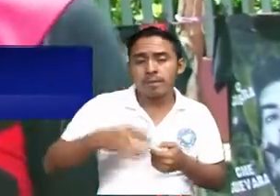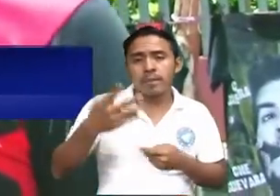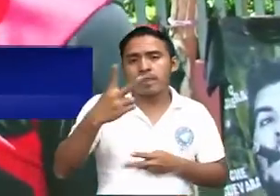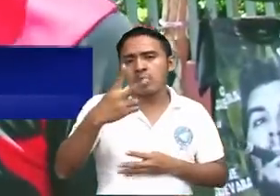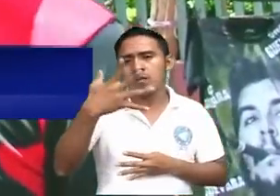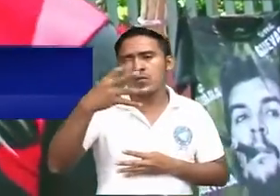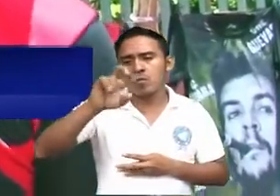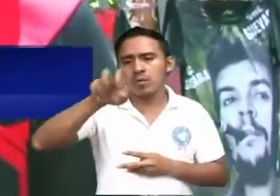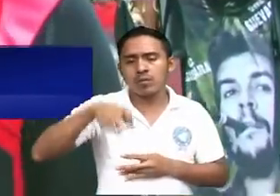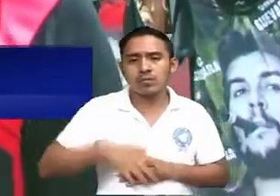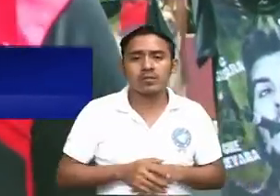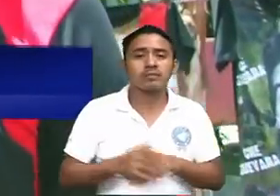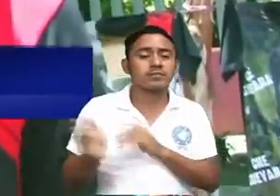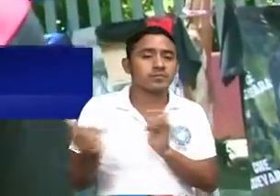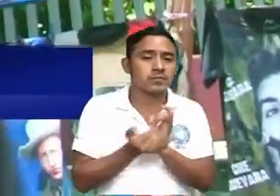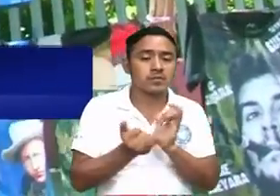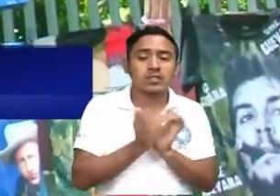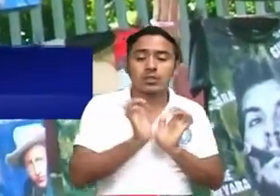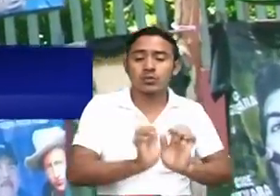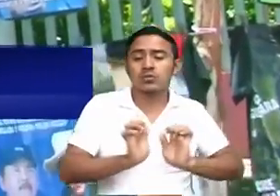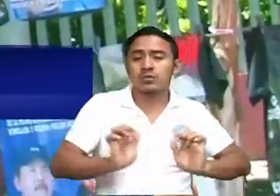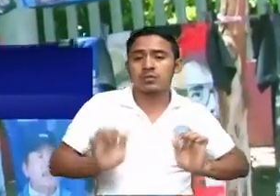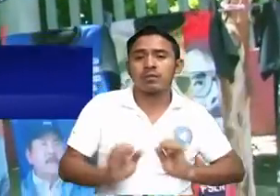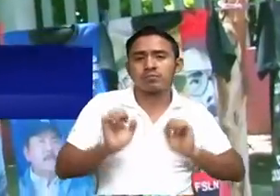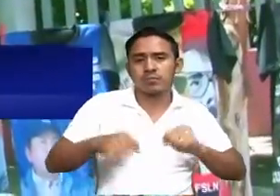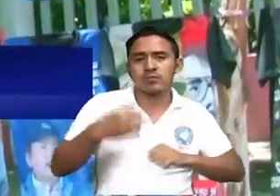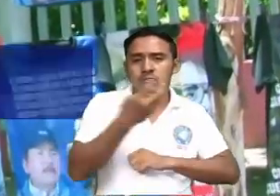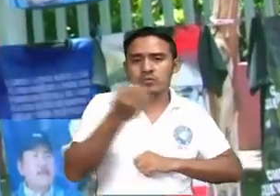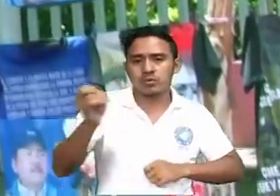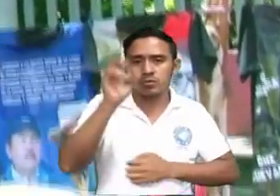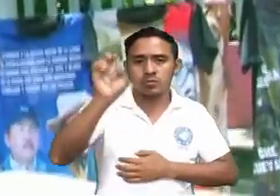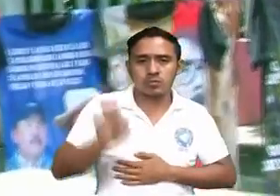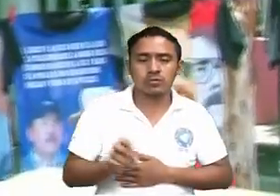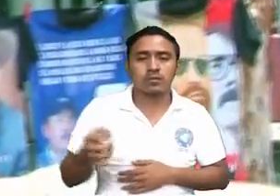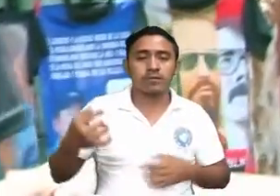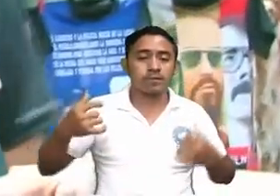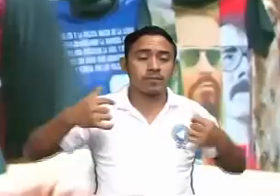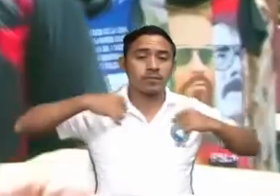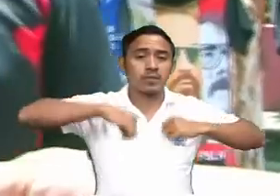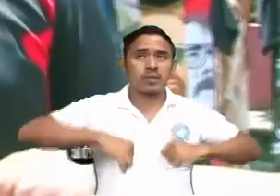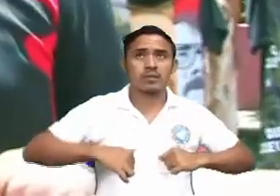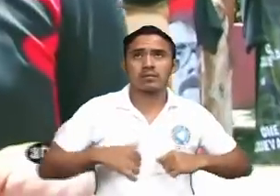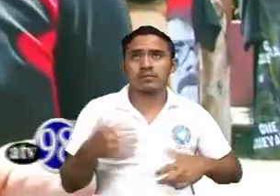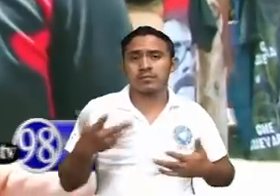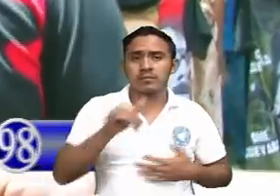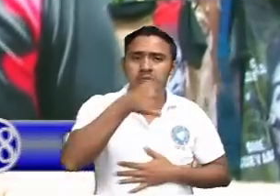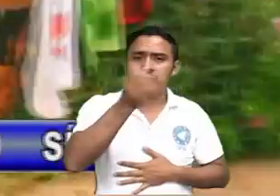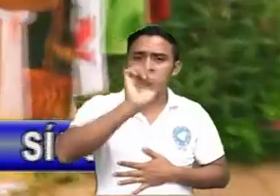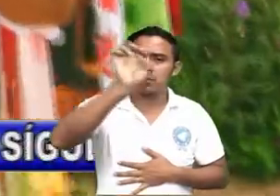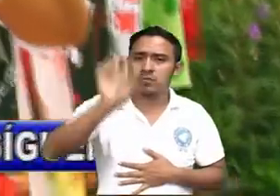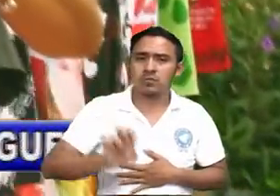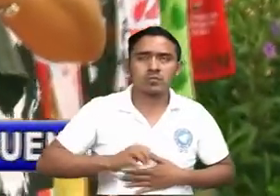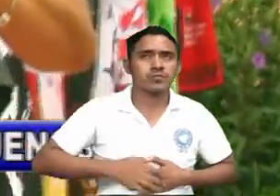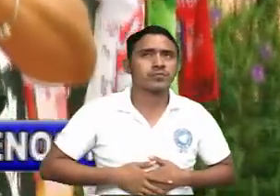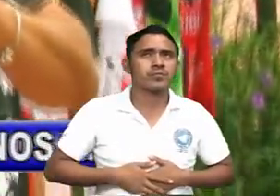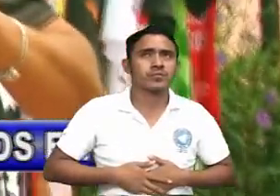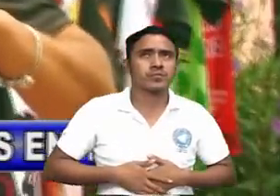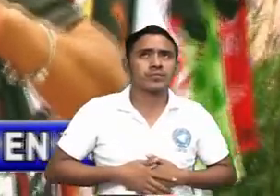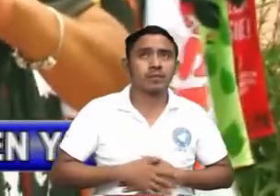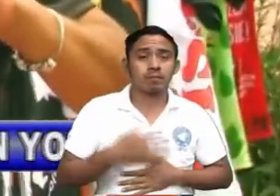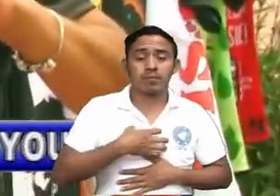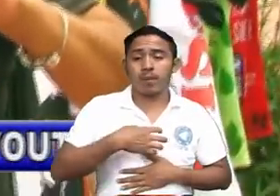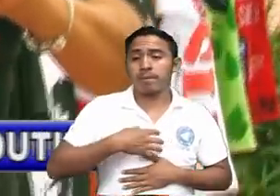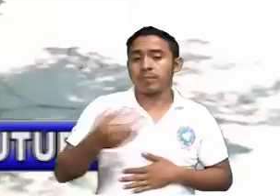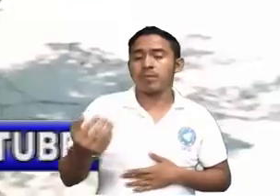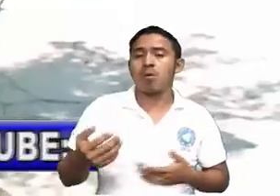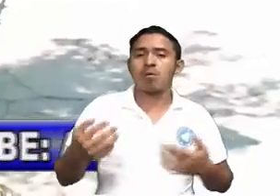2,5. Y tenemos las tallas de niño, que le cuesta 200 córdobas. Y la chaqueta le puede costar 600 córdobas. La militancia